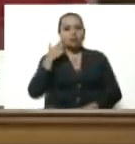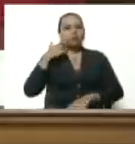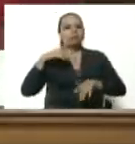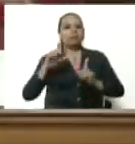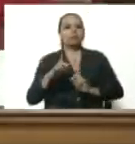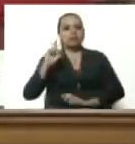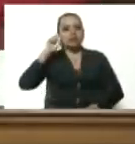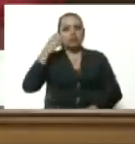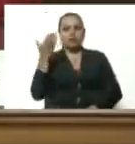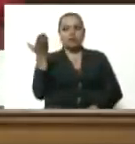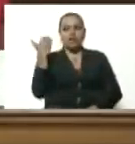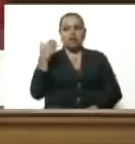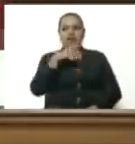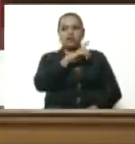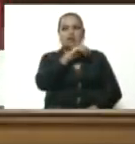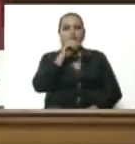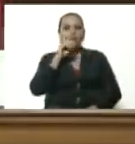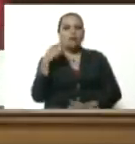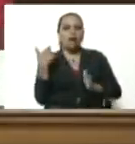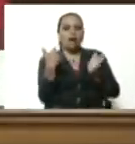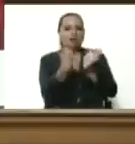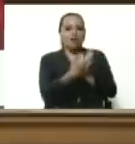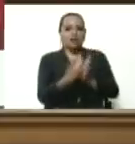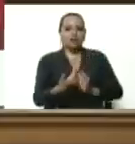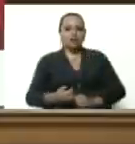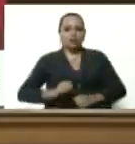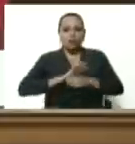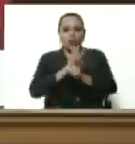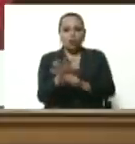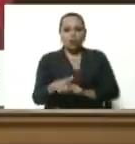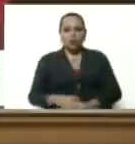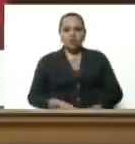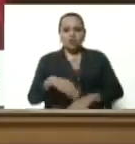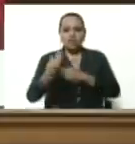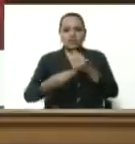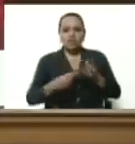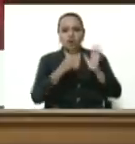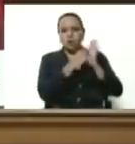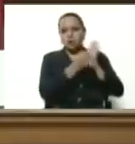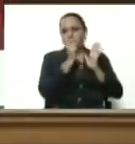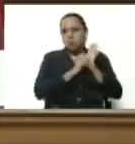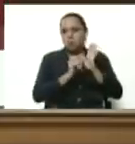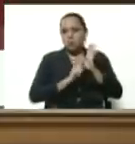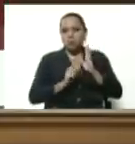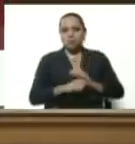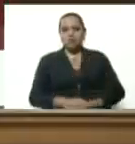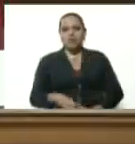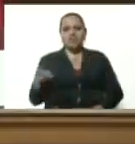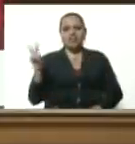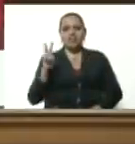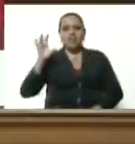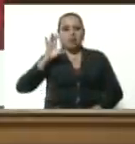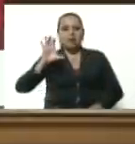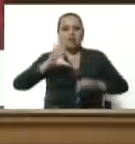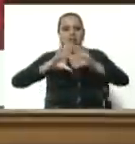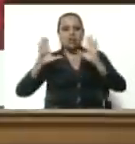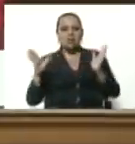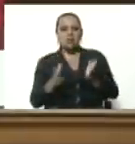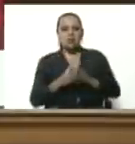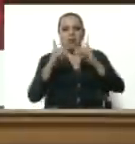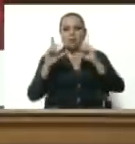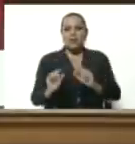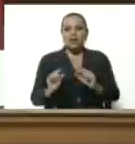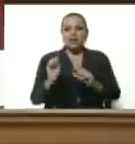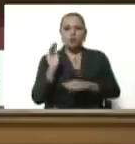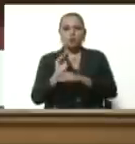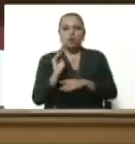COVID lo nombraba, sacaron resoluciones y en los grandes medios, Venezuela es el país del mundo menos